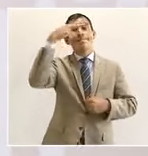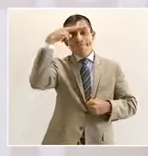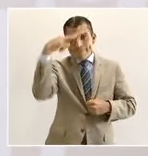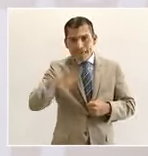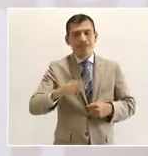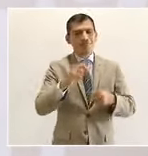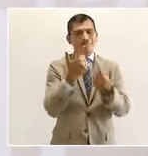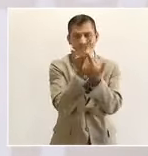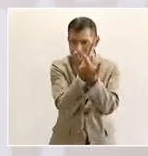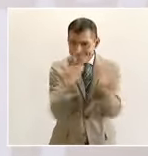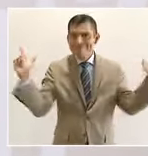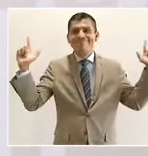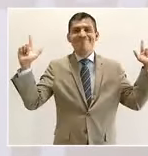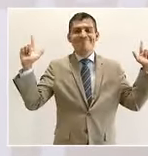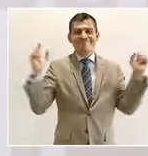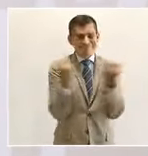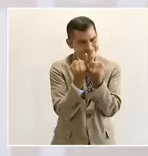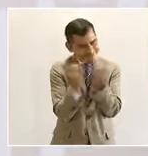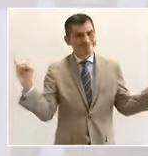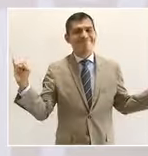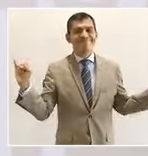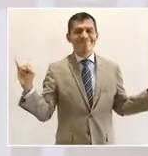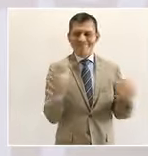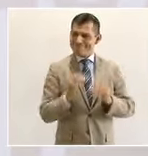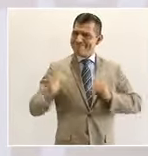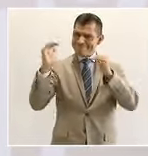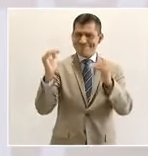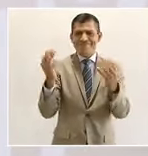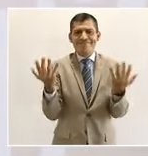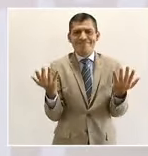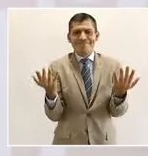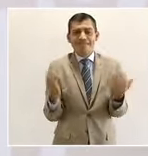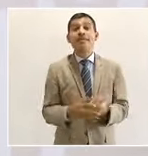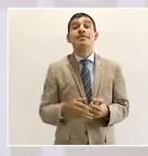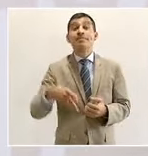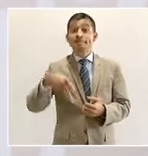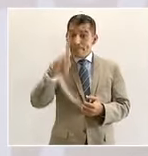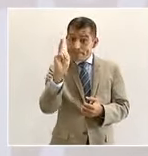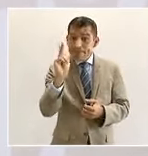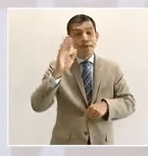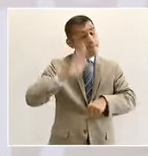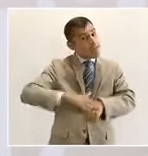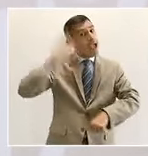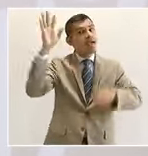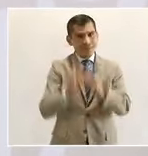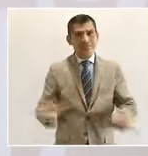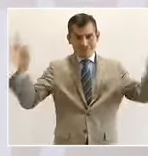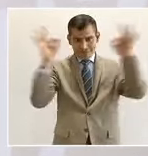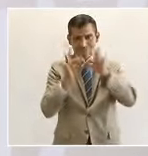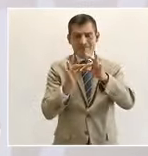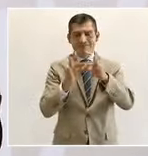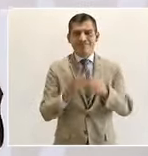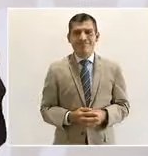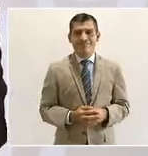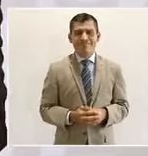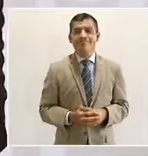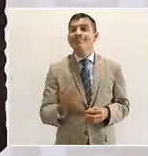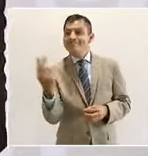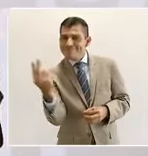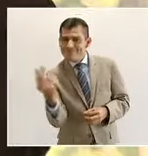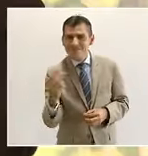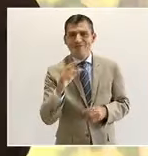independiente soberano sino también Y eso es lo más importante de estos dos